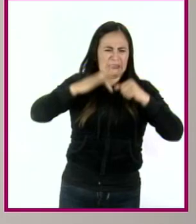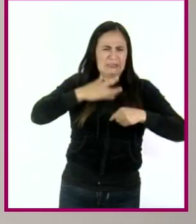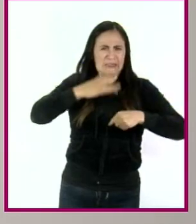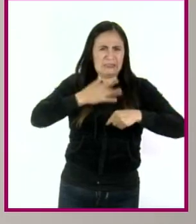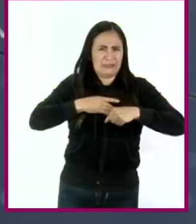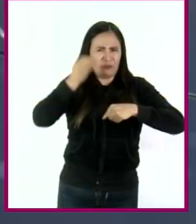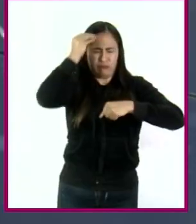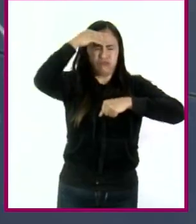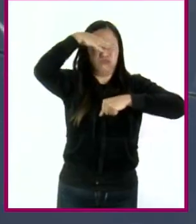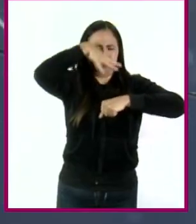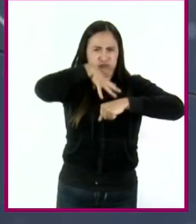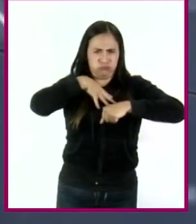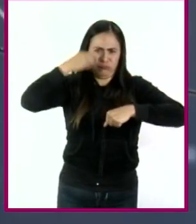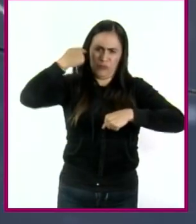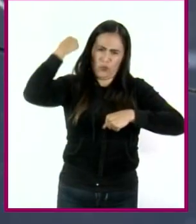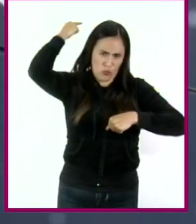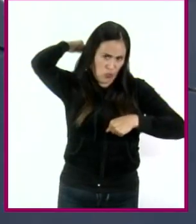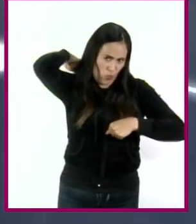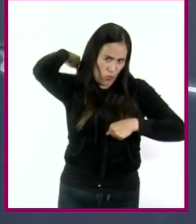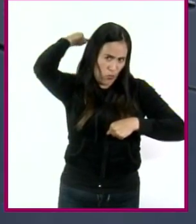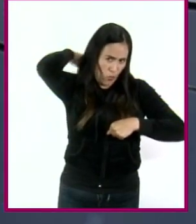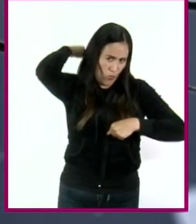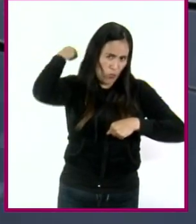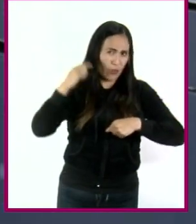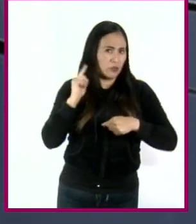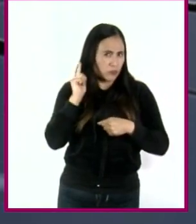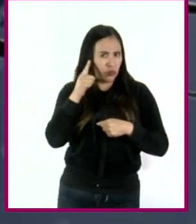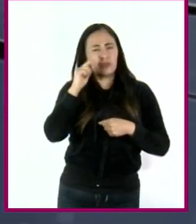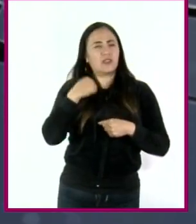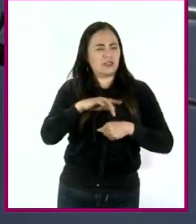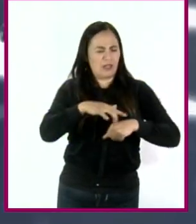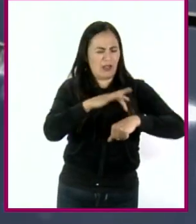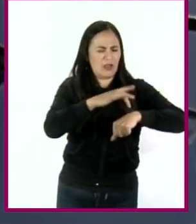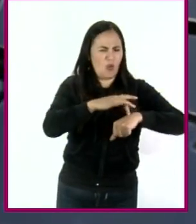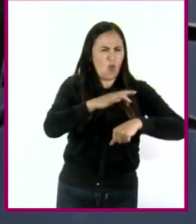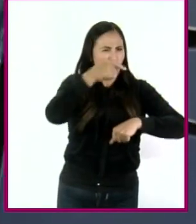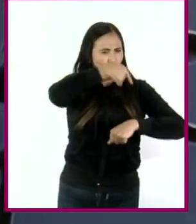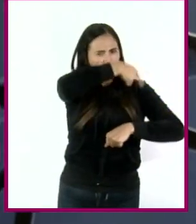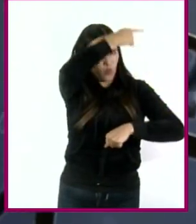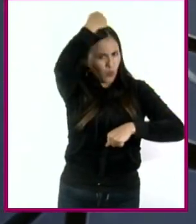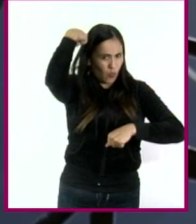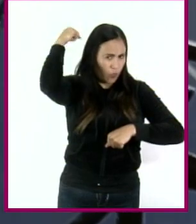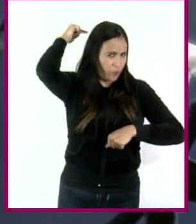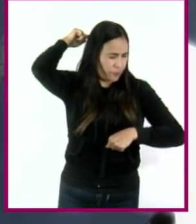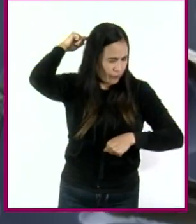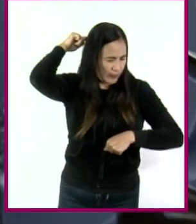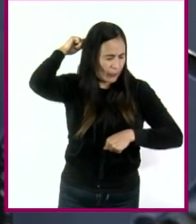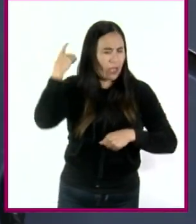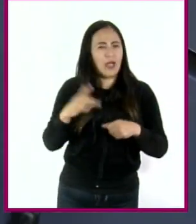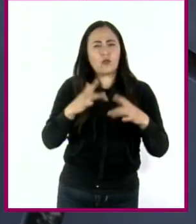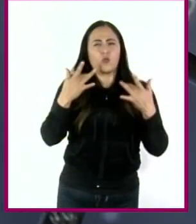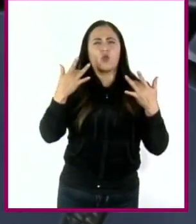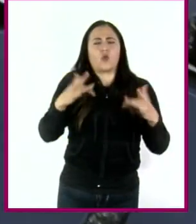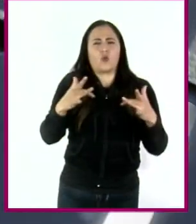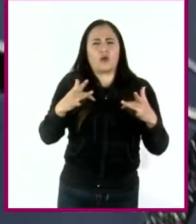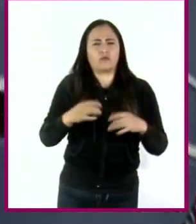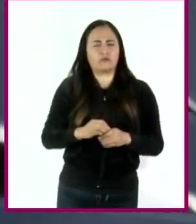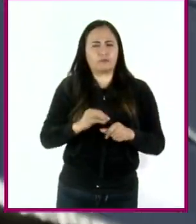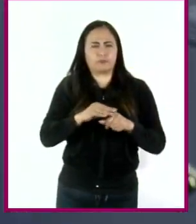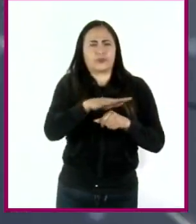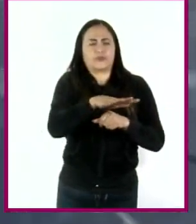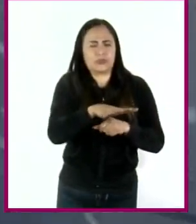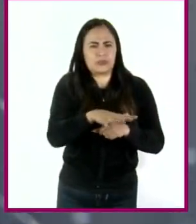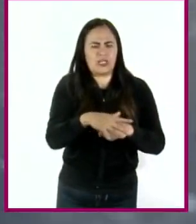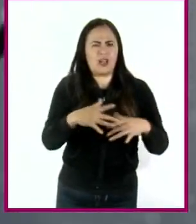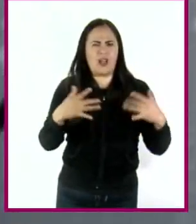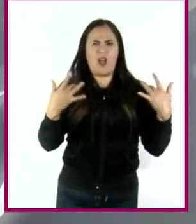eléctrico viaja por la médula espinal hasta el cerebro, y entonces este envía una señal específica que te hace decir